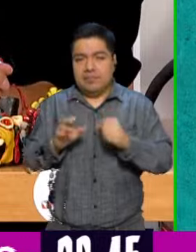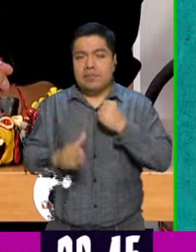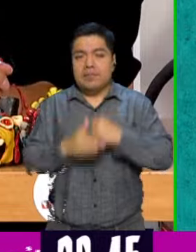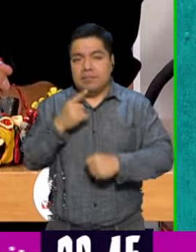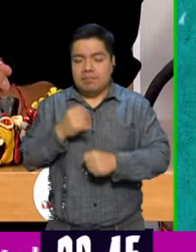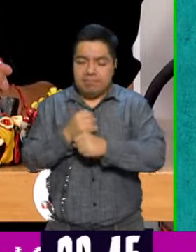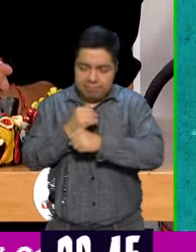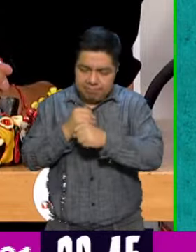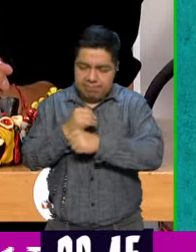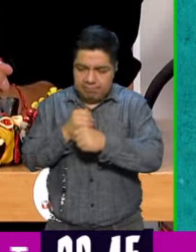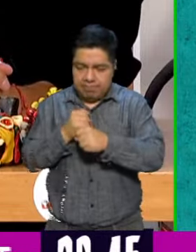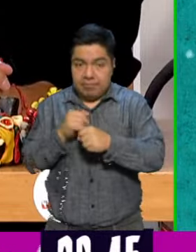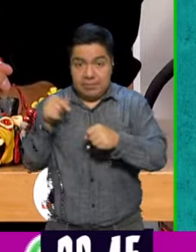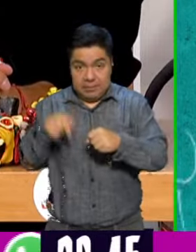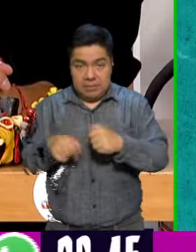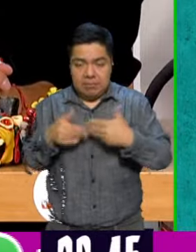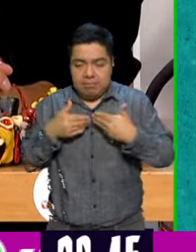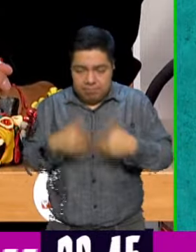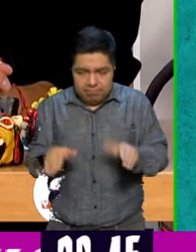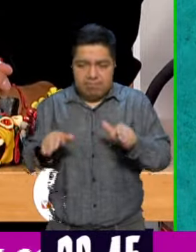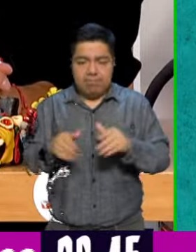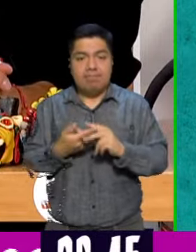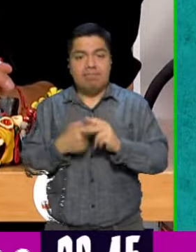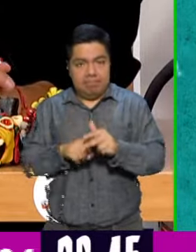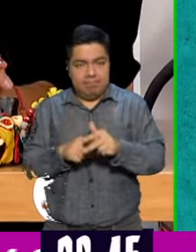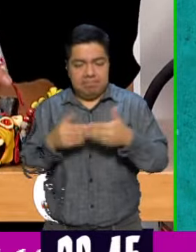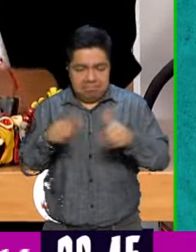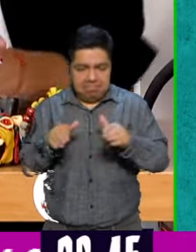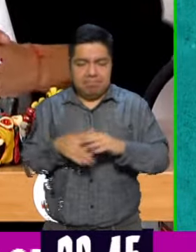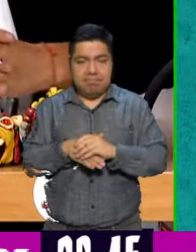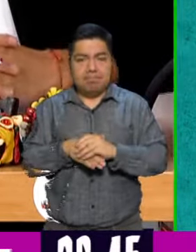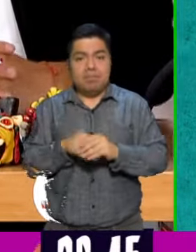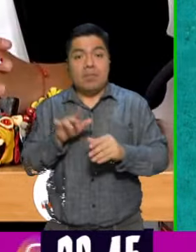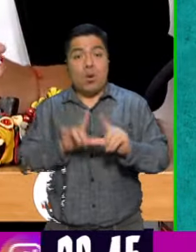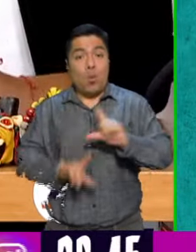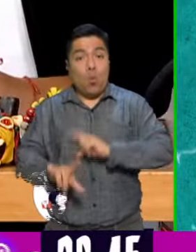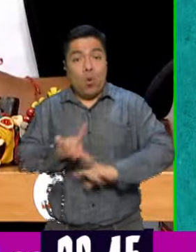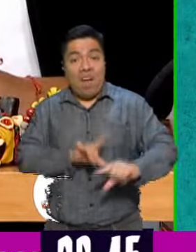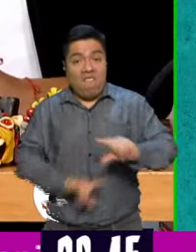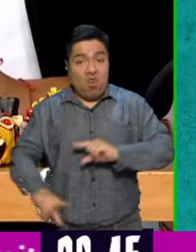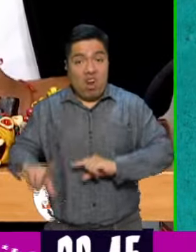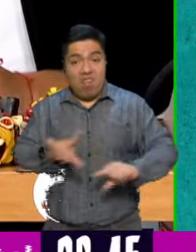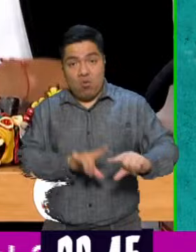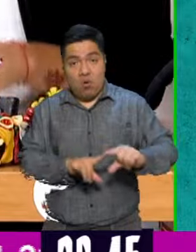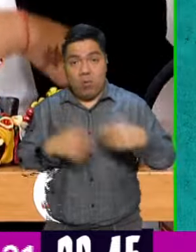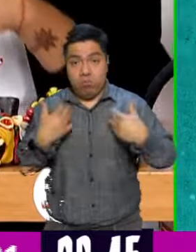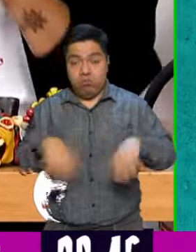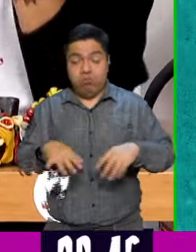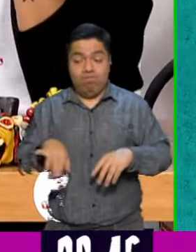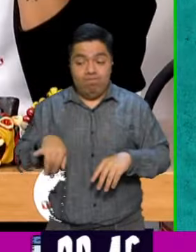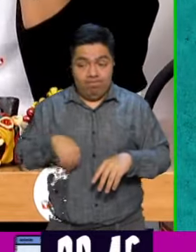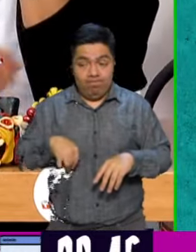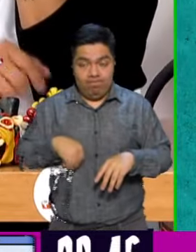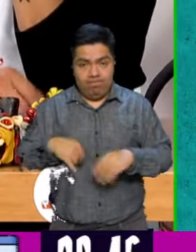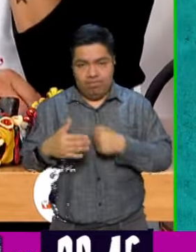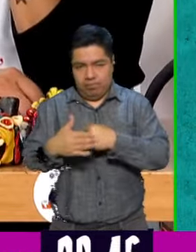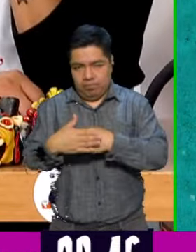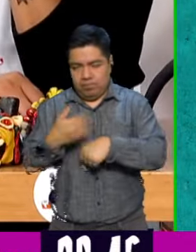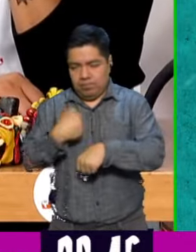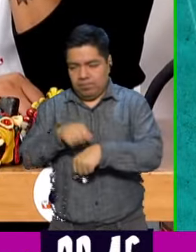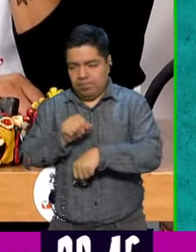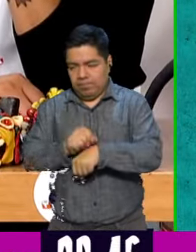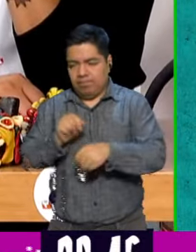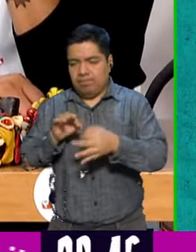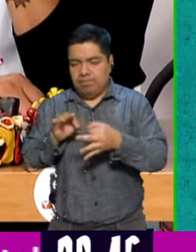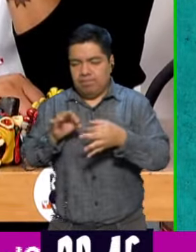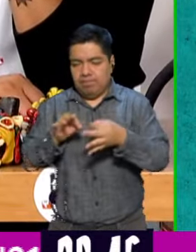Sinvestav acaban de inaugurar, bueno, tienen unos meses que inauguraron un laboratorio que está súper interesante y de eso les voy a hablar la siguiente semana, que